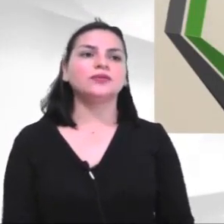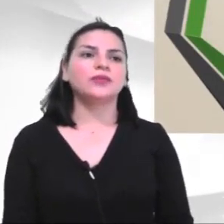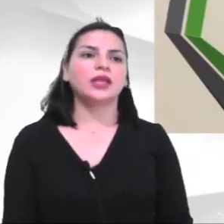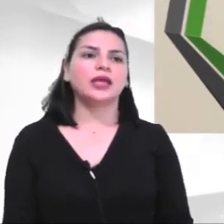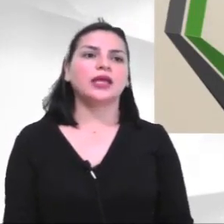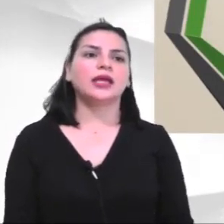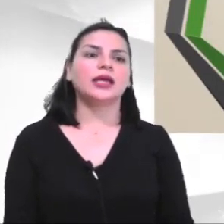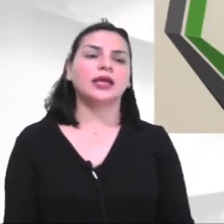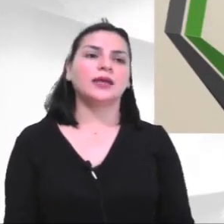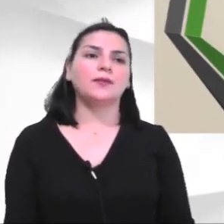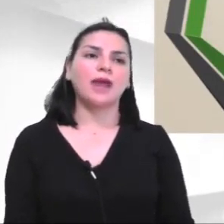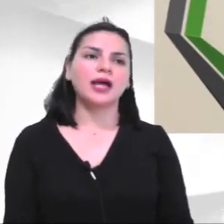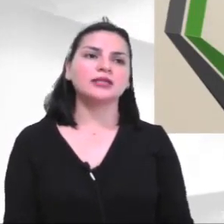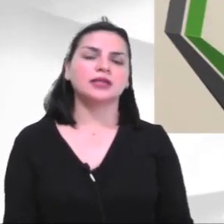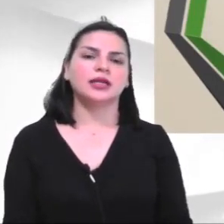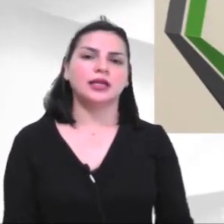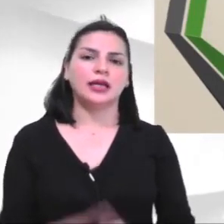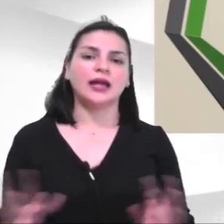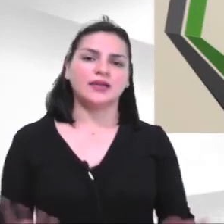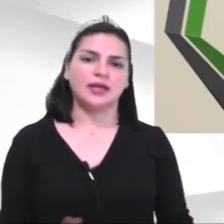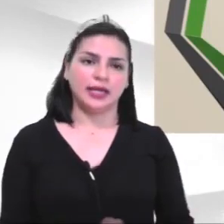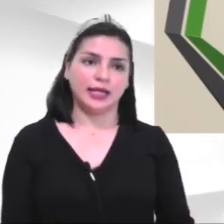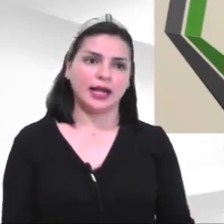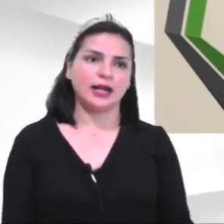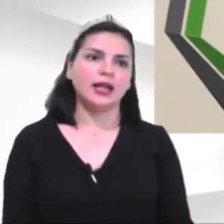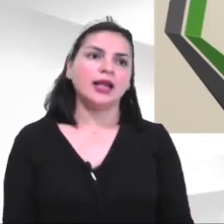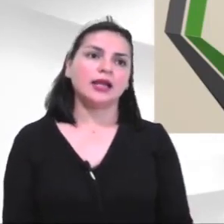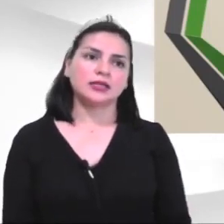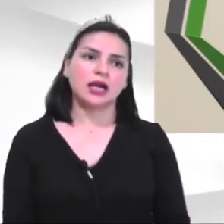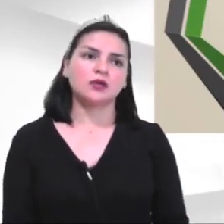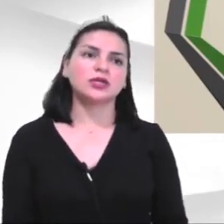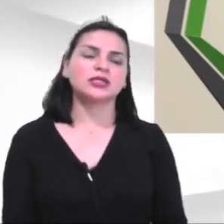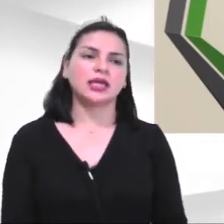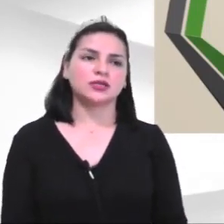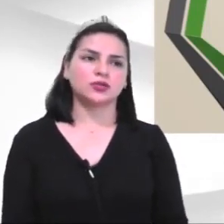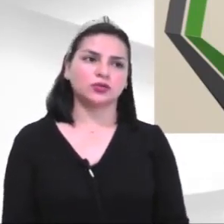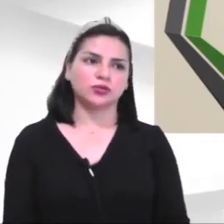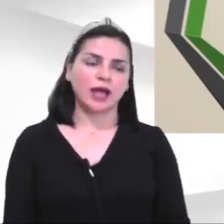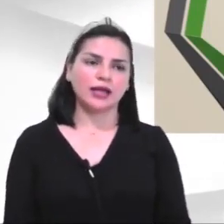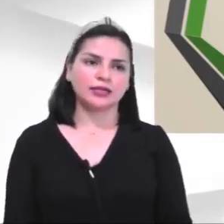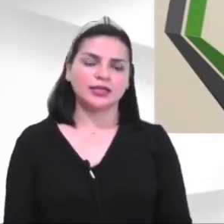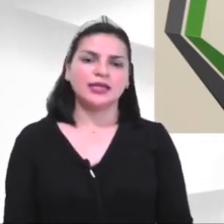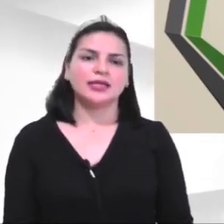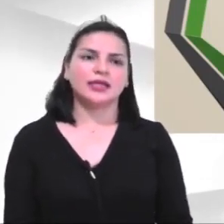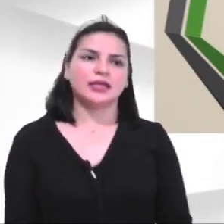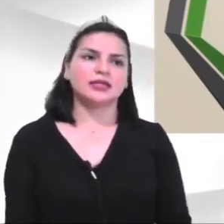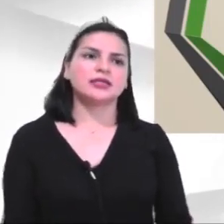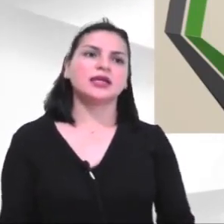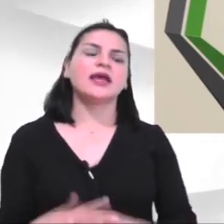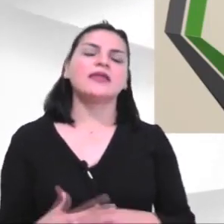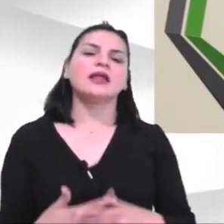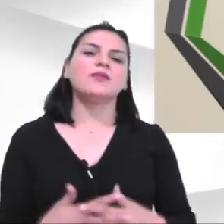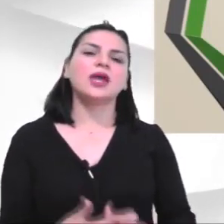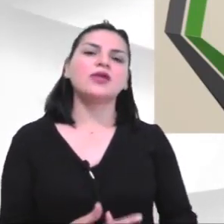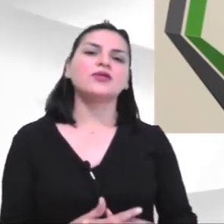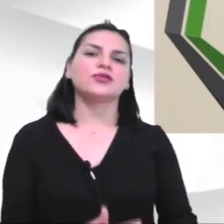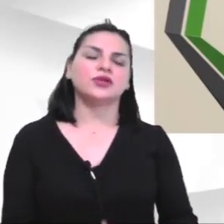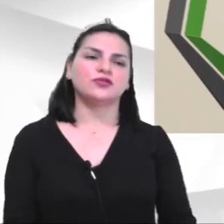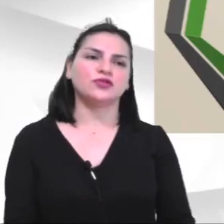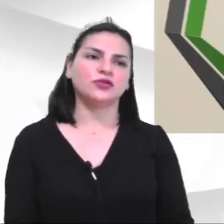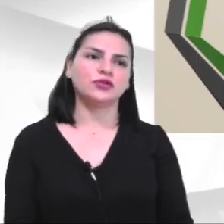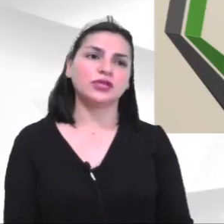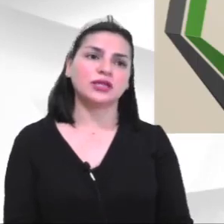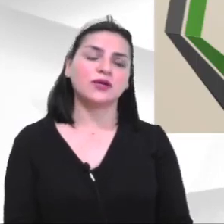son más a nivel general, las causas estructurales. Quiere decir, en el medio